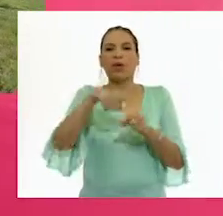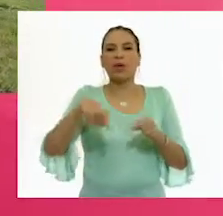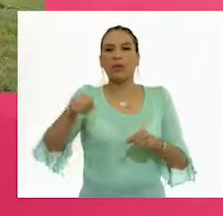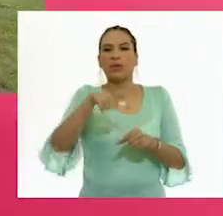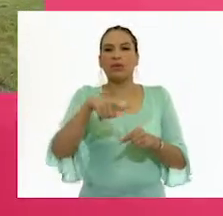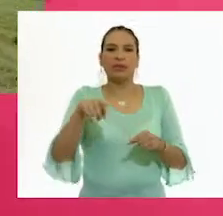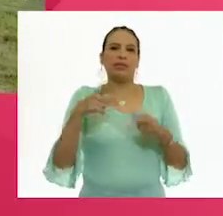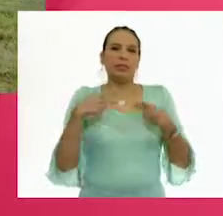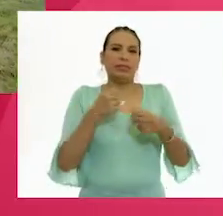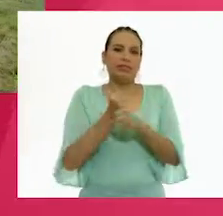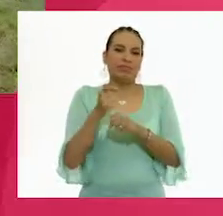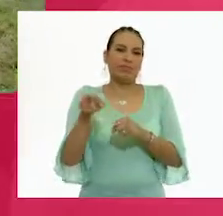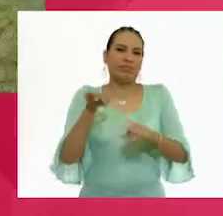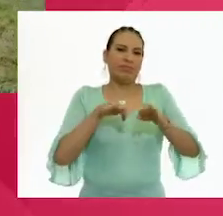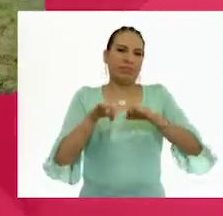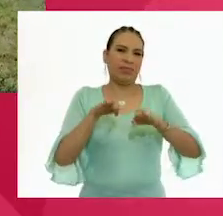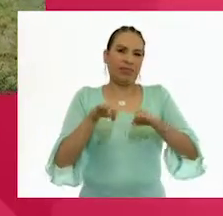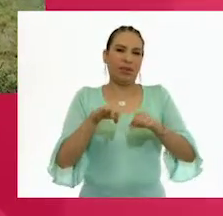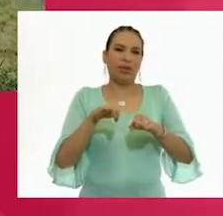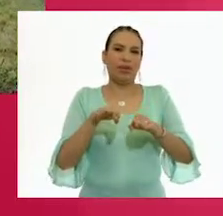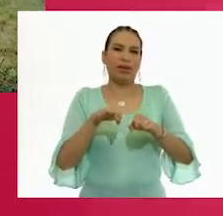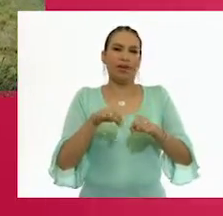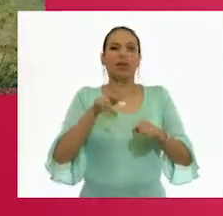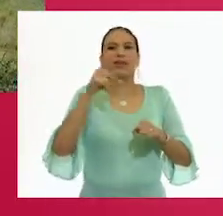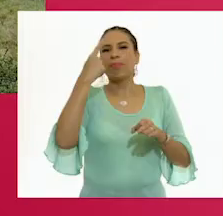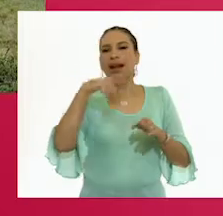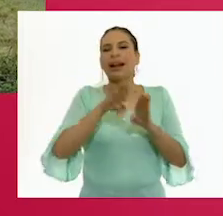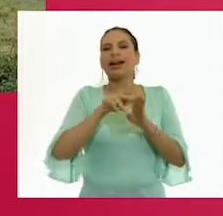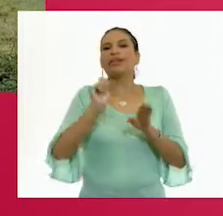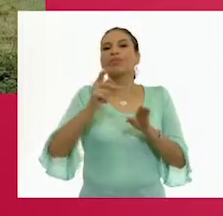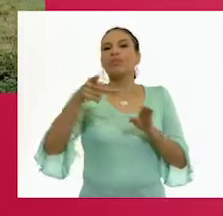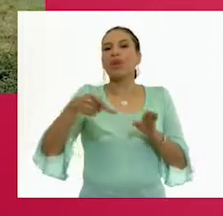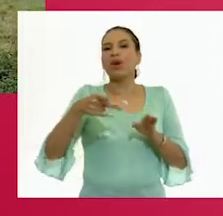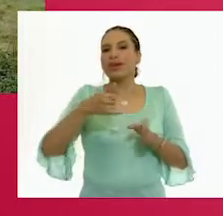es decir, los trabajadores del pulque.